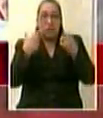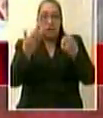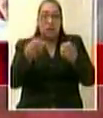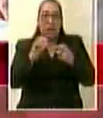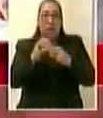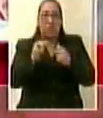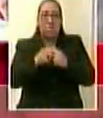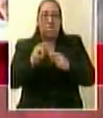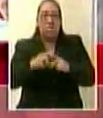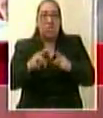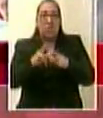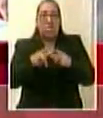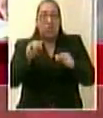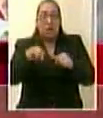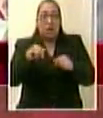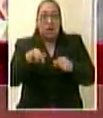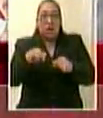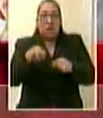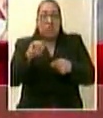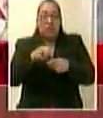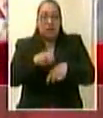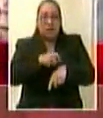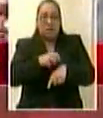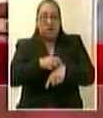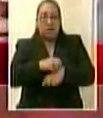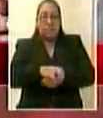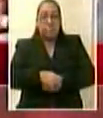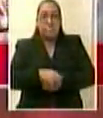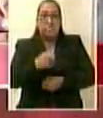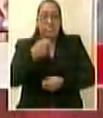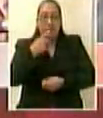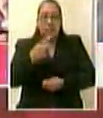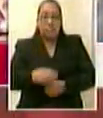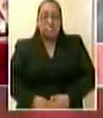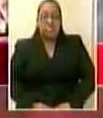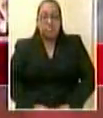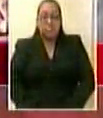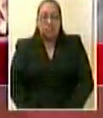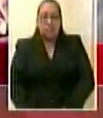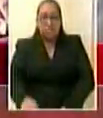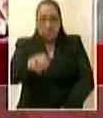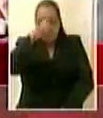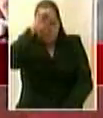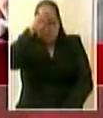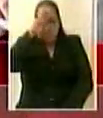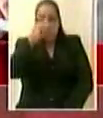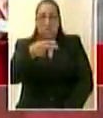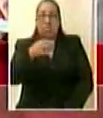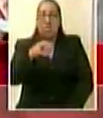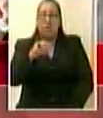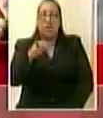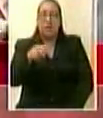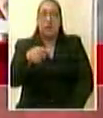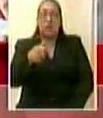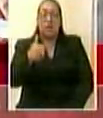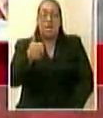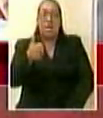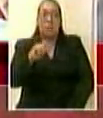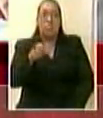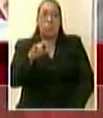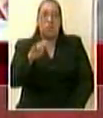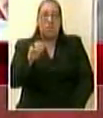de los diferentes lugares de ese entonces, como es Cusco, Huamanga,